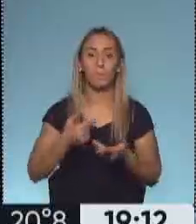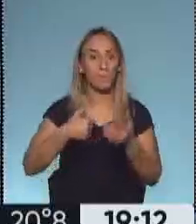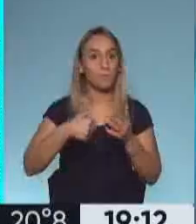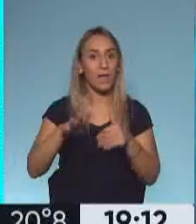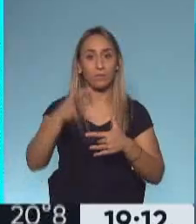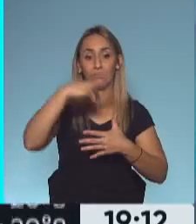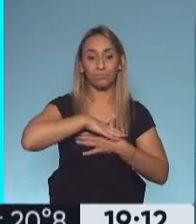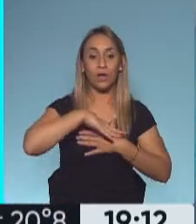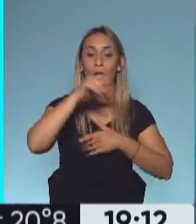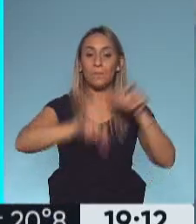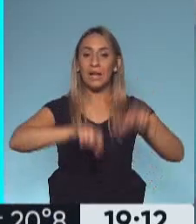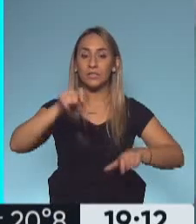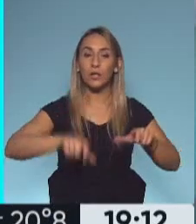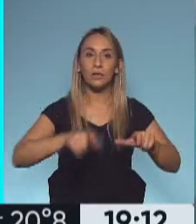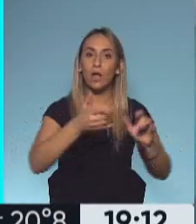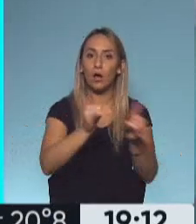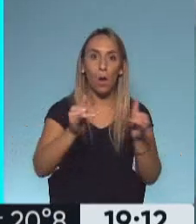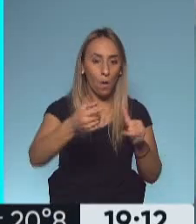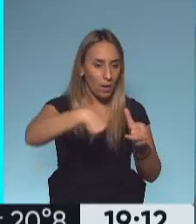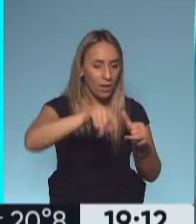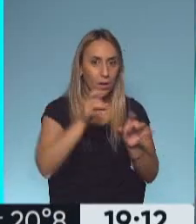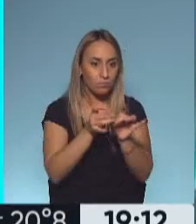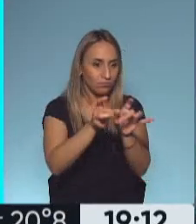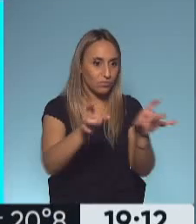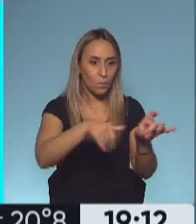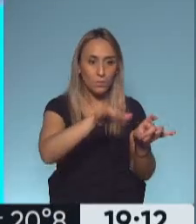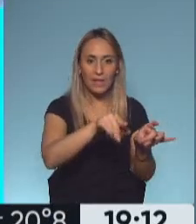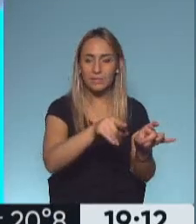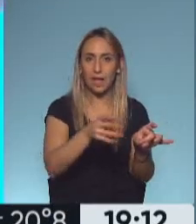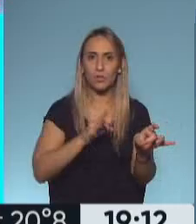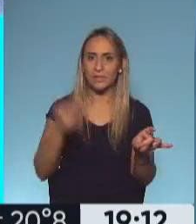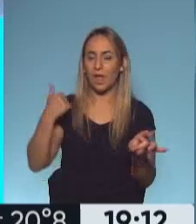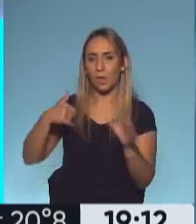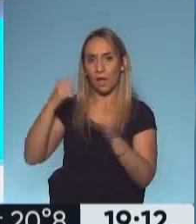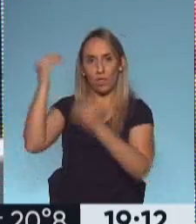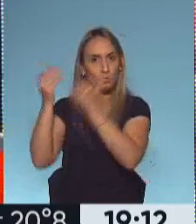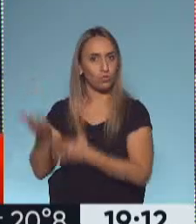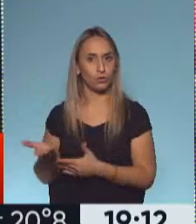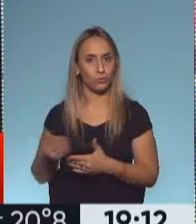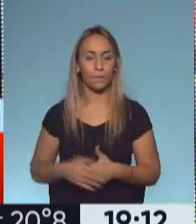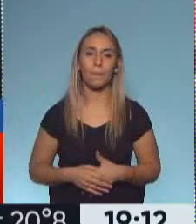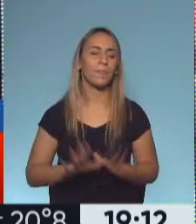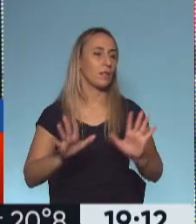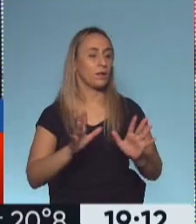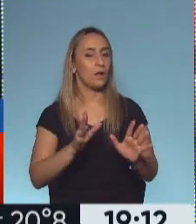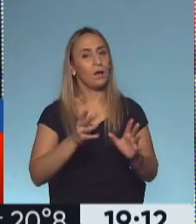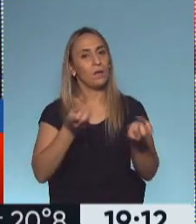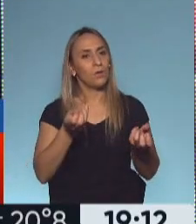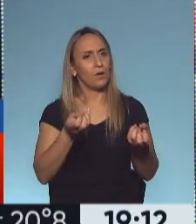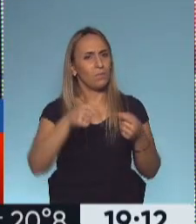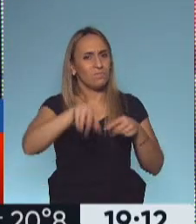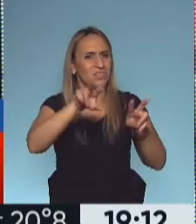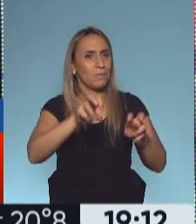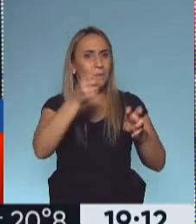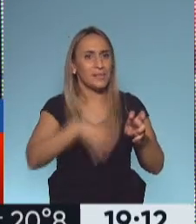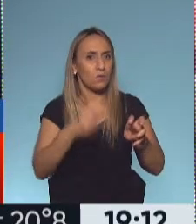joven. Hola Nicolás, ¿cómo estás? ¿Cómo andan? ¿Cuántas cosas para hablar? ¿Por dónde arrancamos? Yo recién adelantaba que vos